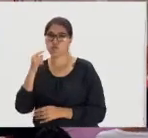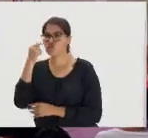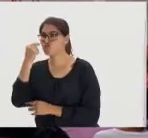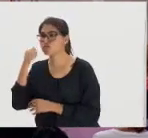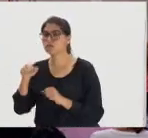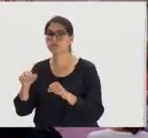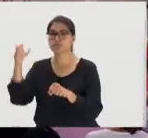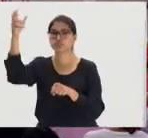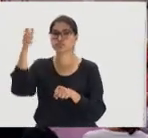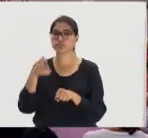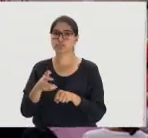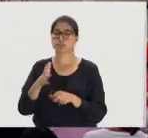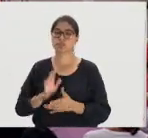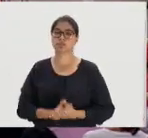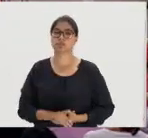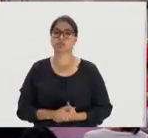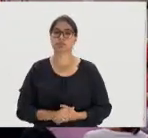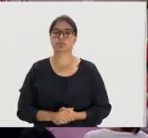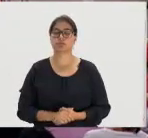Pero este voladito es VIP.